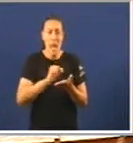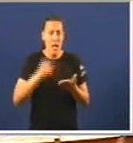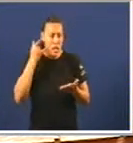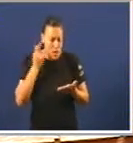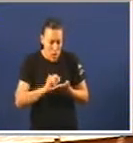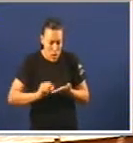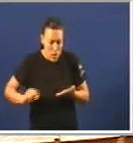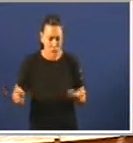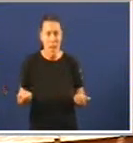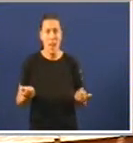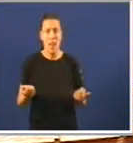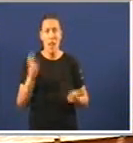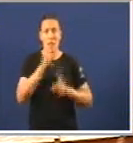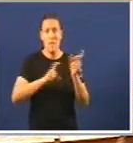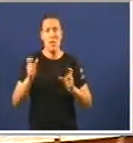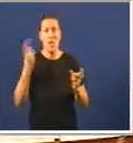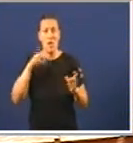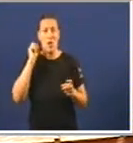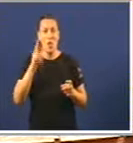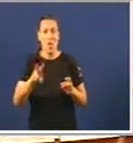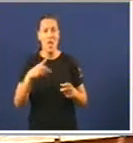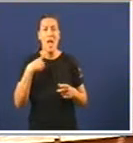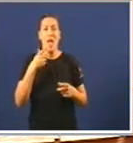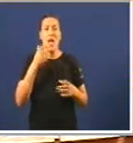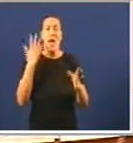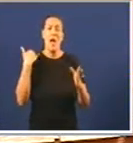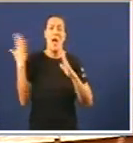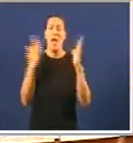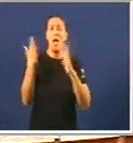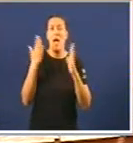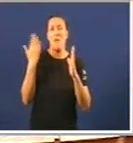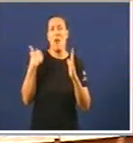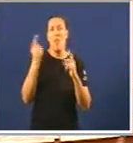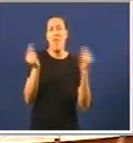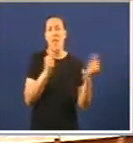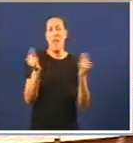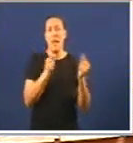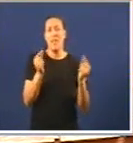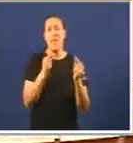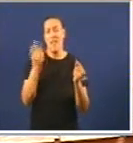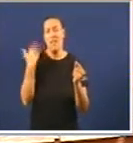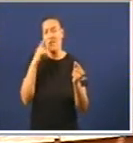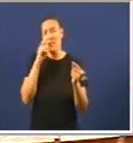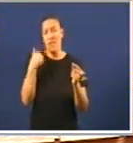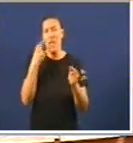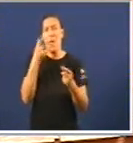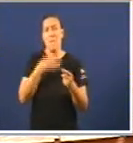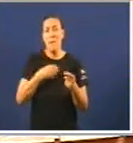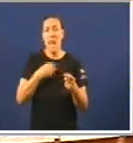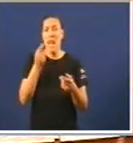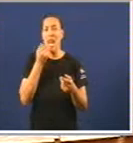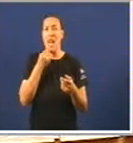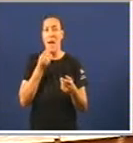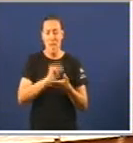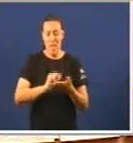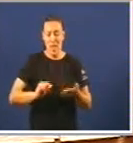dicir, o persoal do 112 recollía por aquel entón, naquel debate, as chamadas a lápiz e papel. Fallos